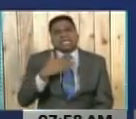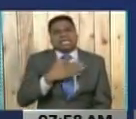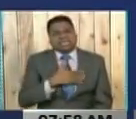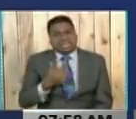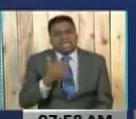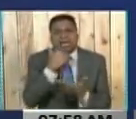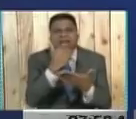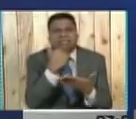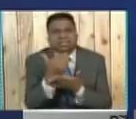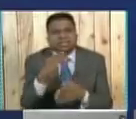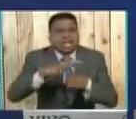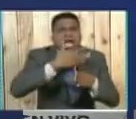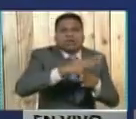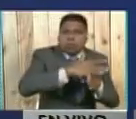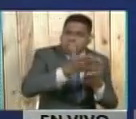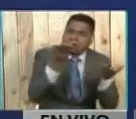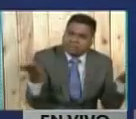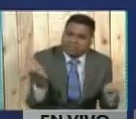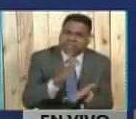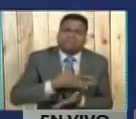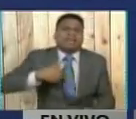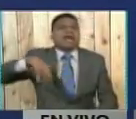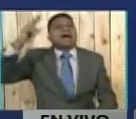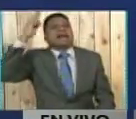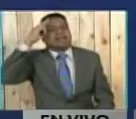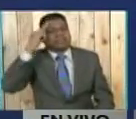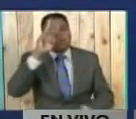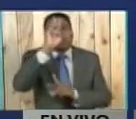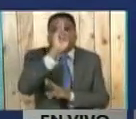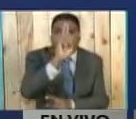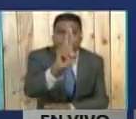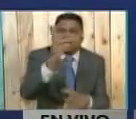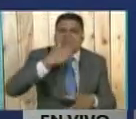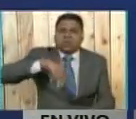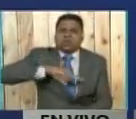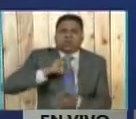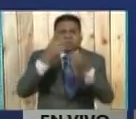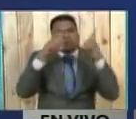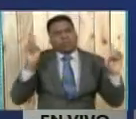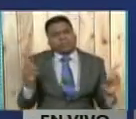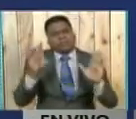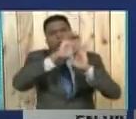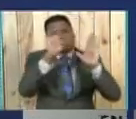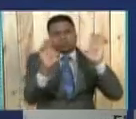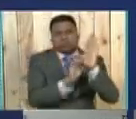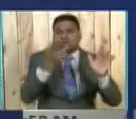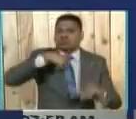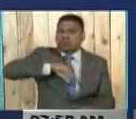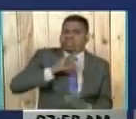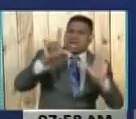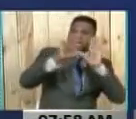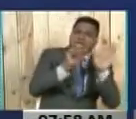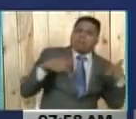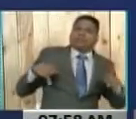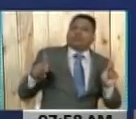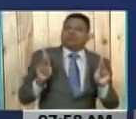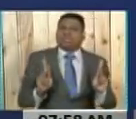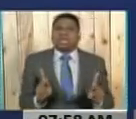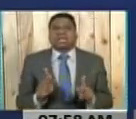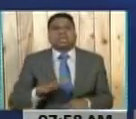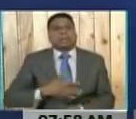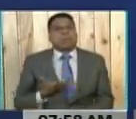a compartir, en razón del respeto a nuestra soberanía, a nuestra constitución, a nuestras leyes, la oportunidad de